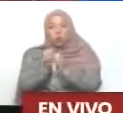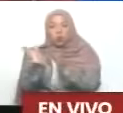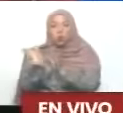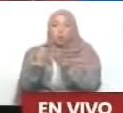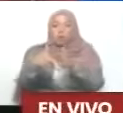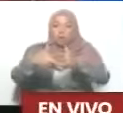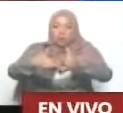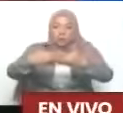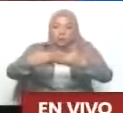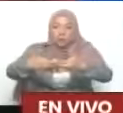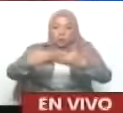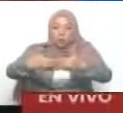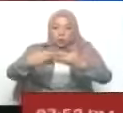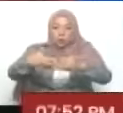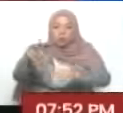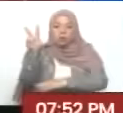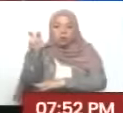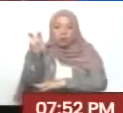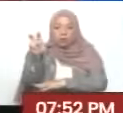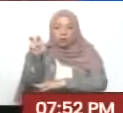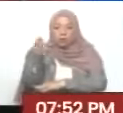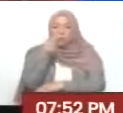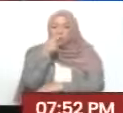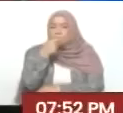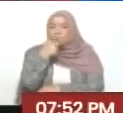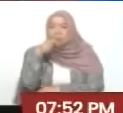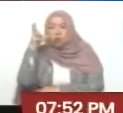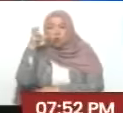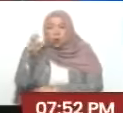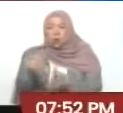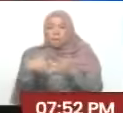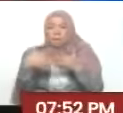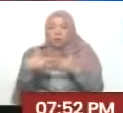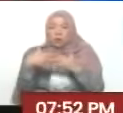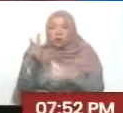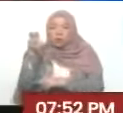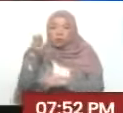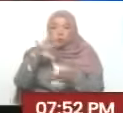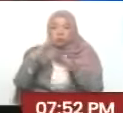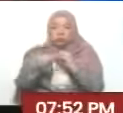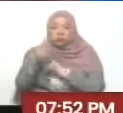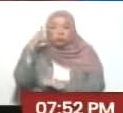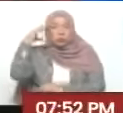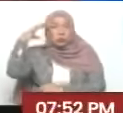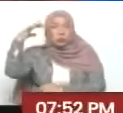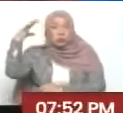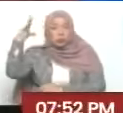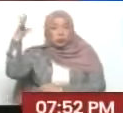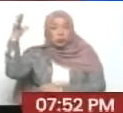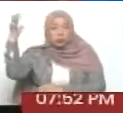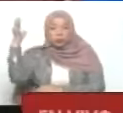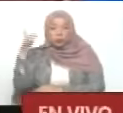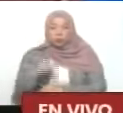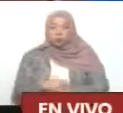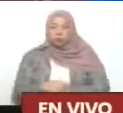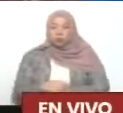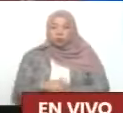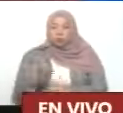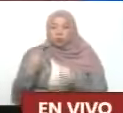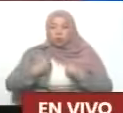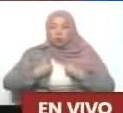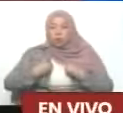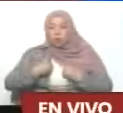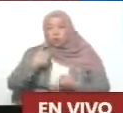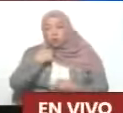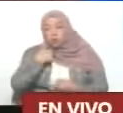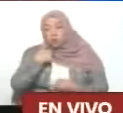viernes, muy hermoso. Yo cuando escucho el Corán me transporto. Puede ser que en otra vida,